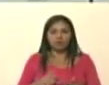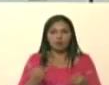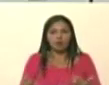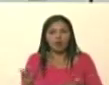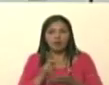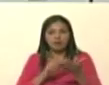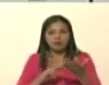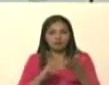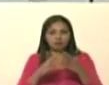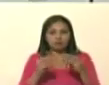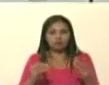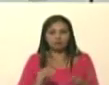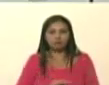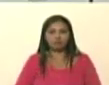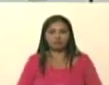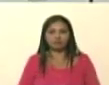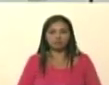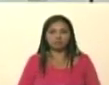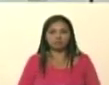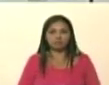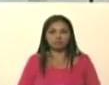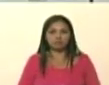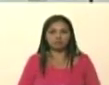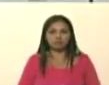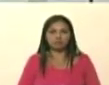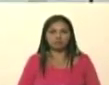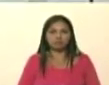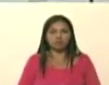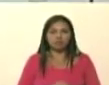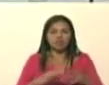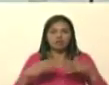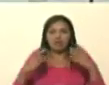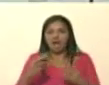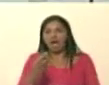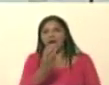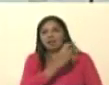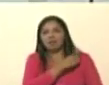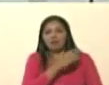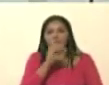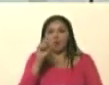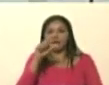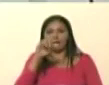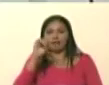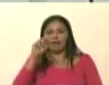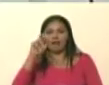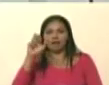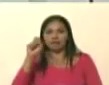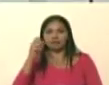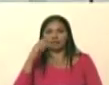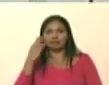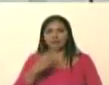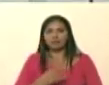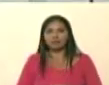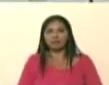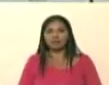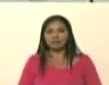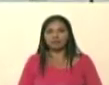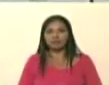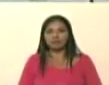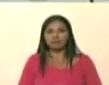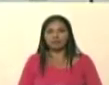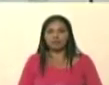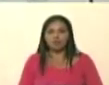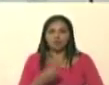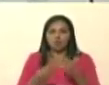d el gran general o leary de verdad impresionante y es